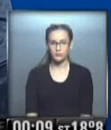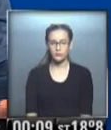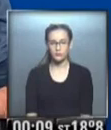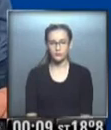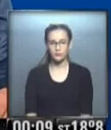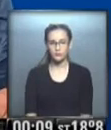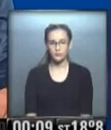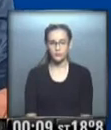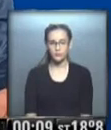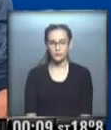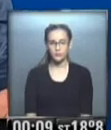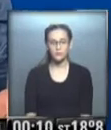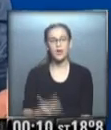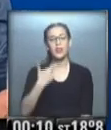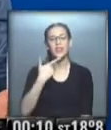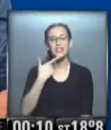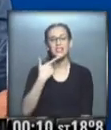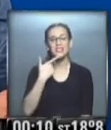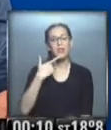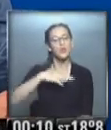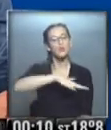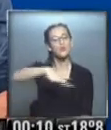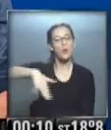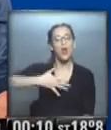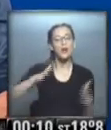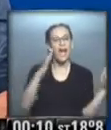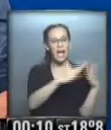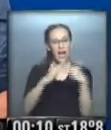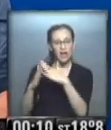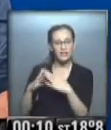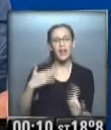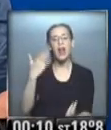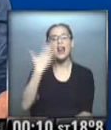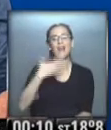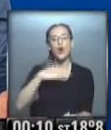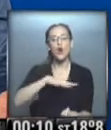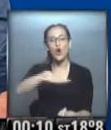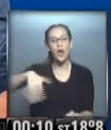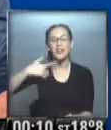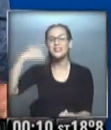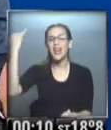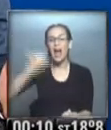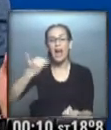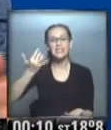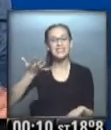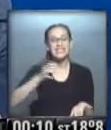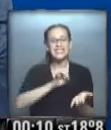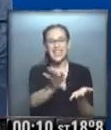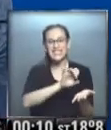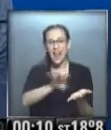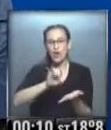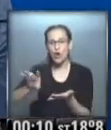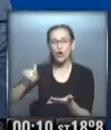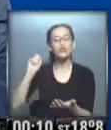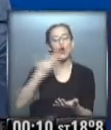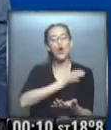Habitantes de 17 conventillos de La Boca denuncian una ola de desalojos generada por el